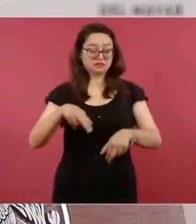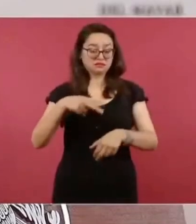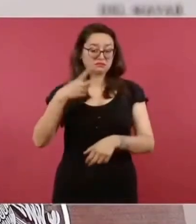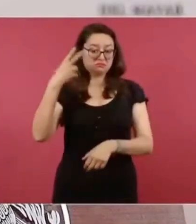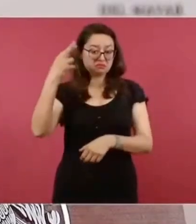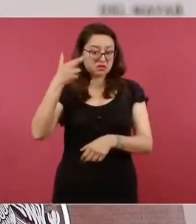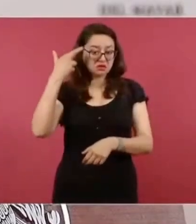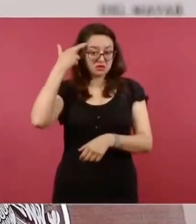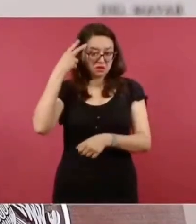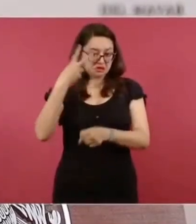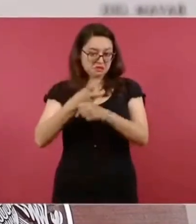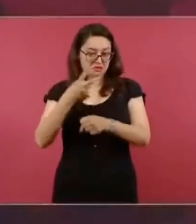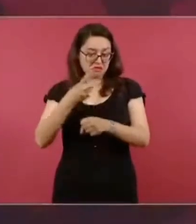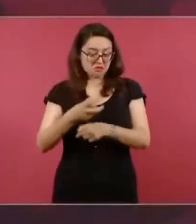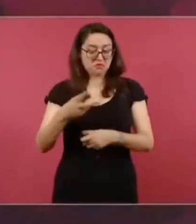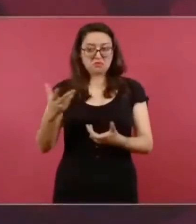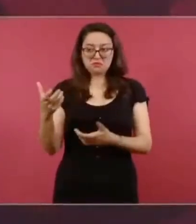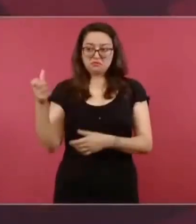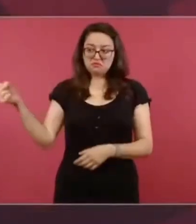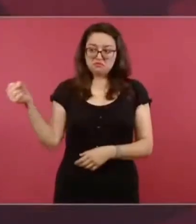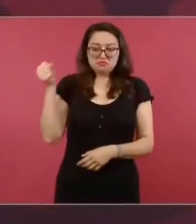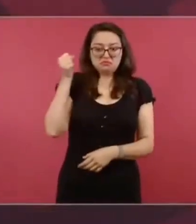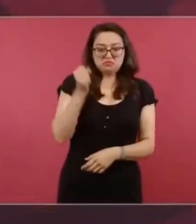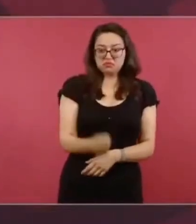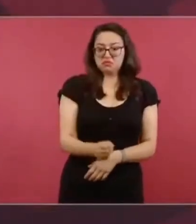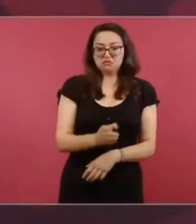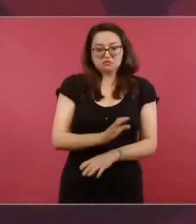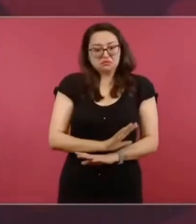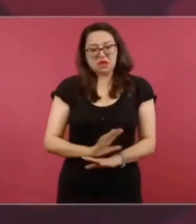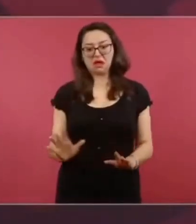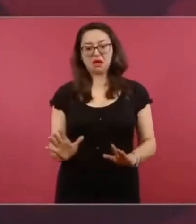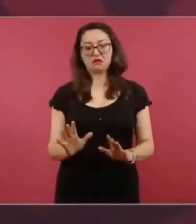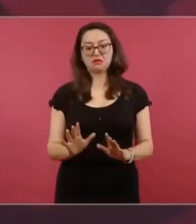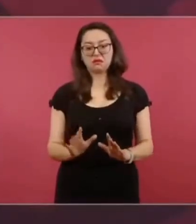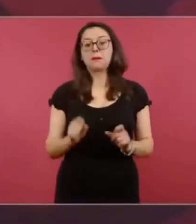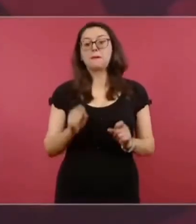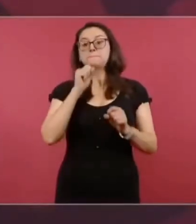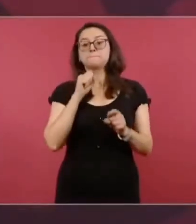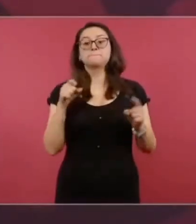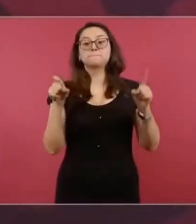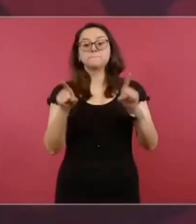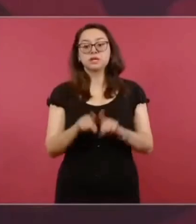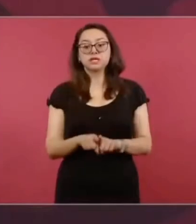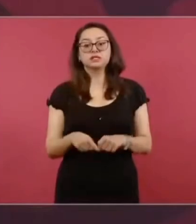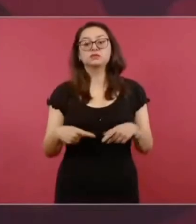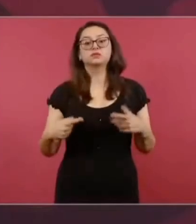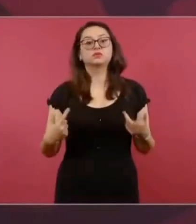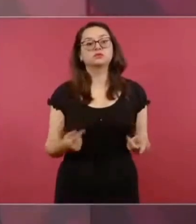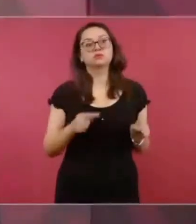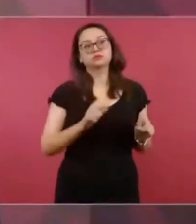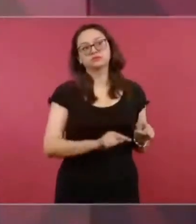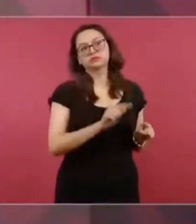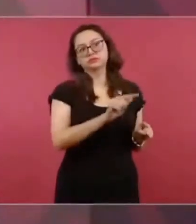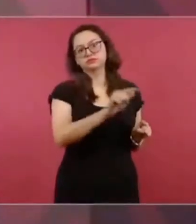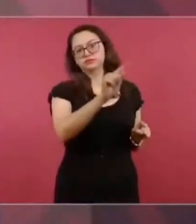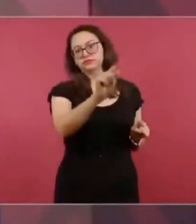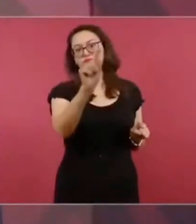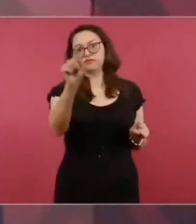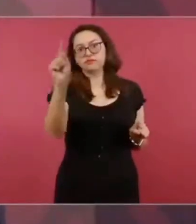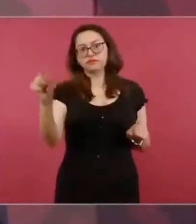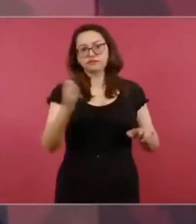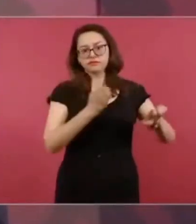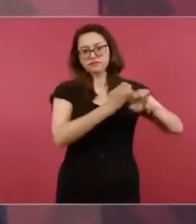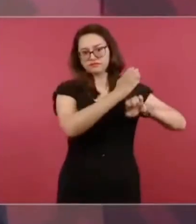Y en las provincias lo mismo, se nombraban alcaldes mayores, así se